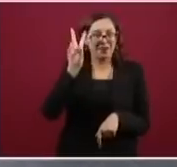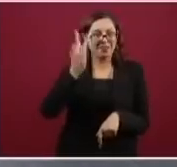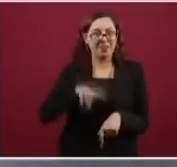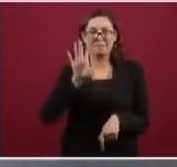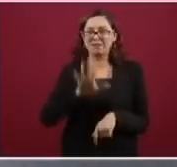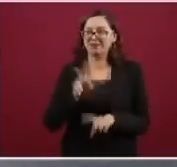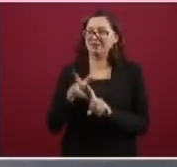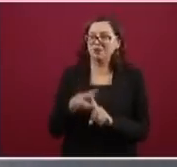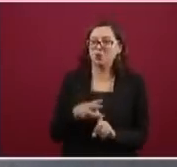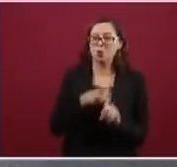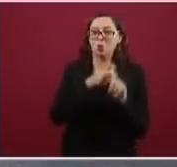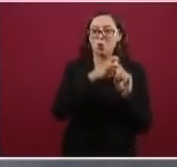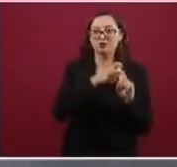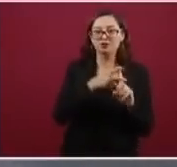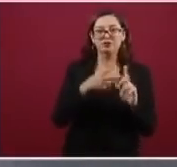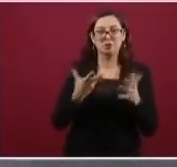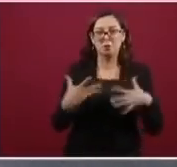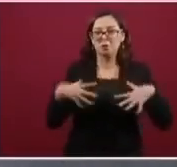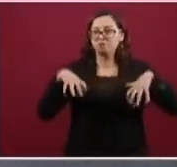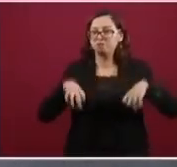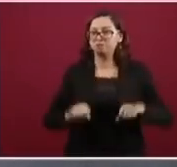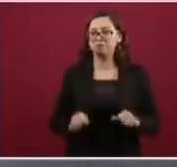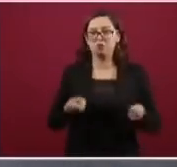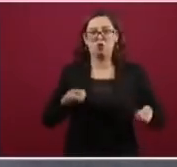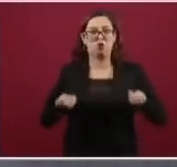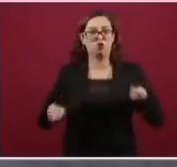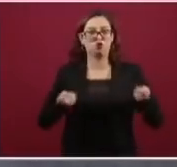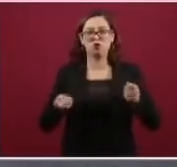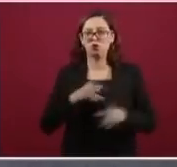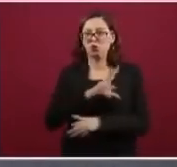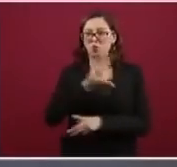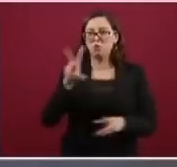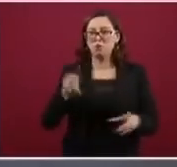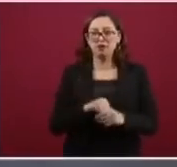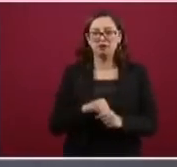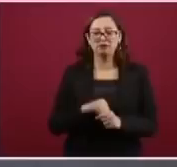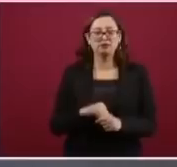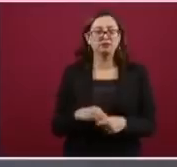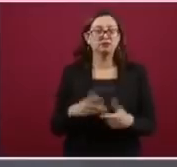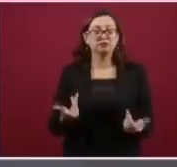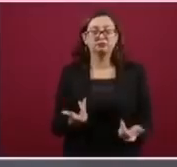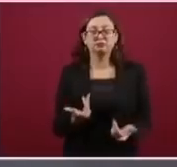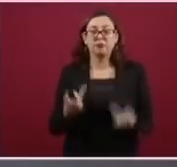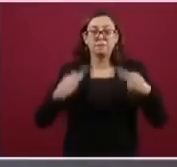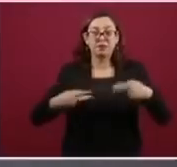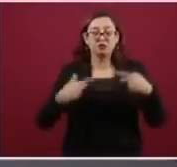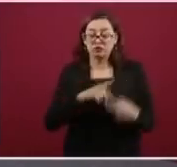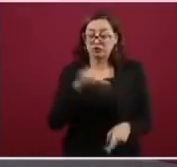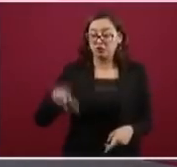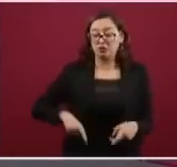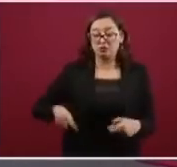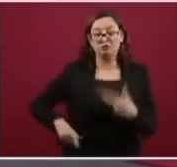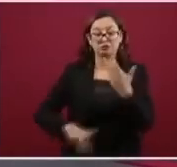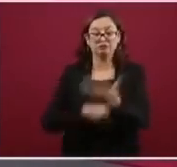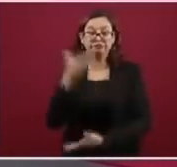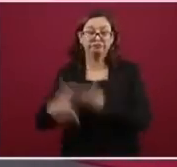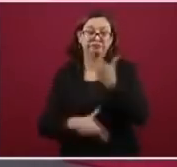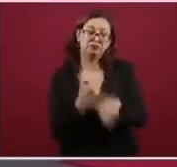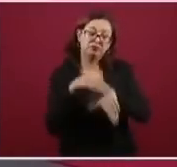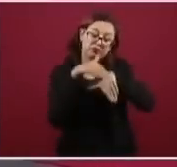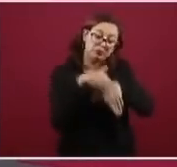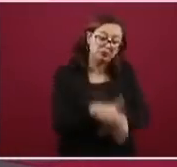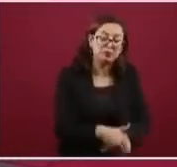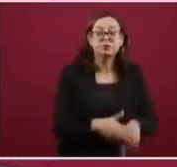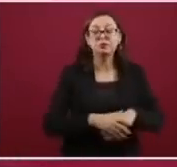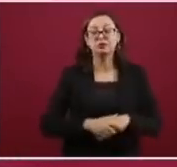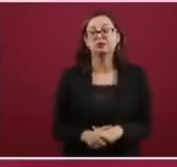entonces tenían este a su servicio a los servidores públicos entonces